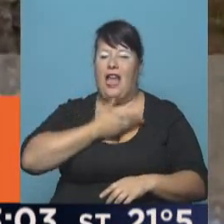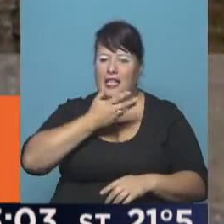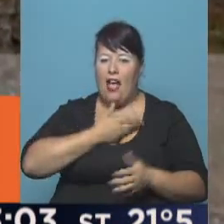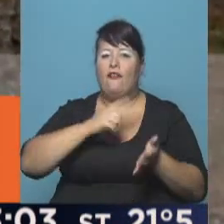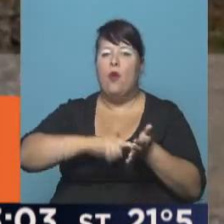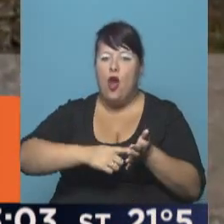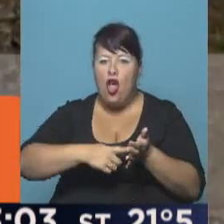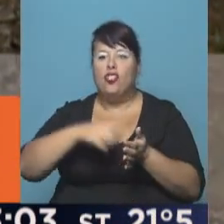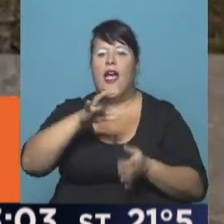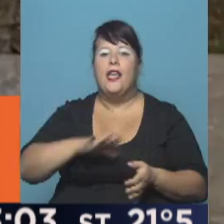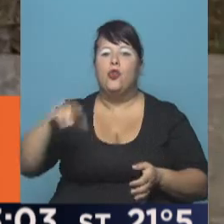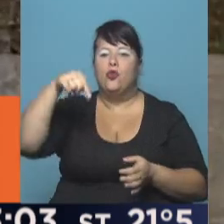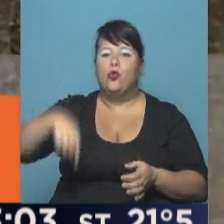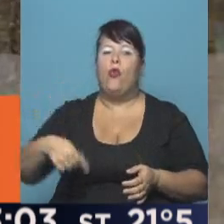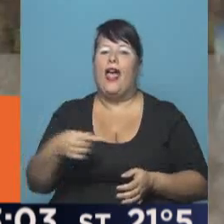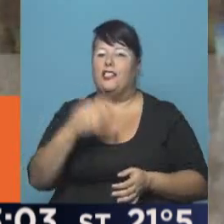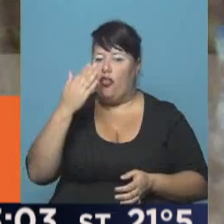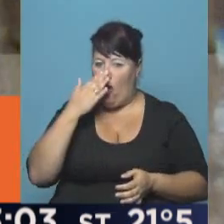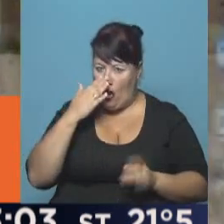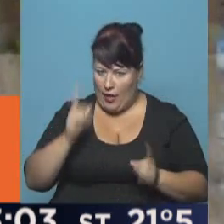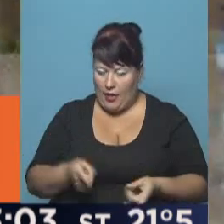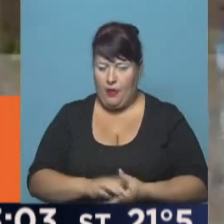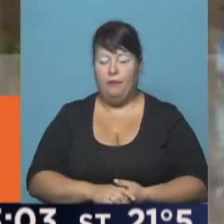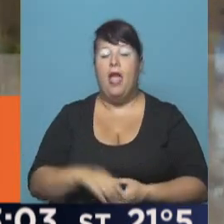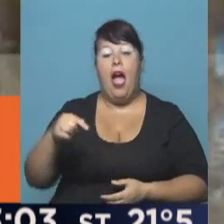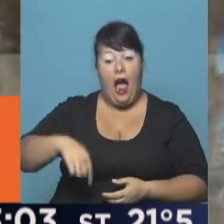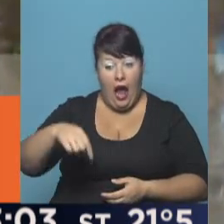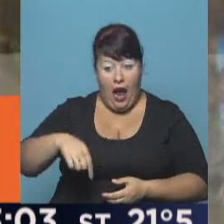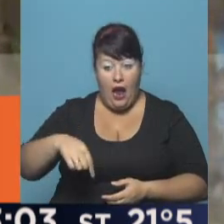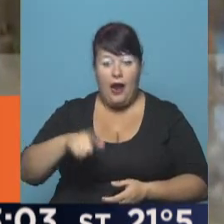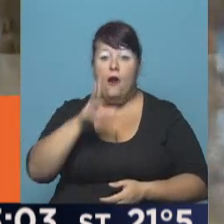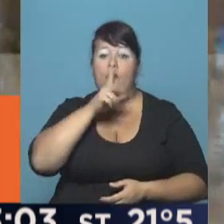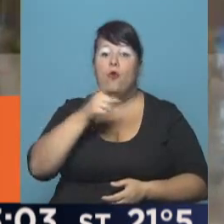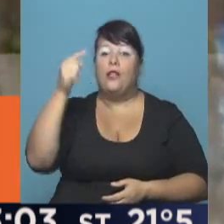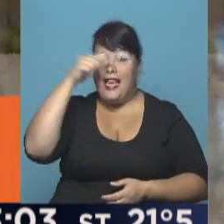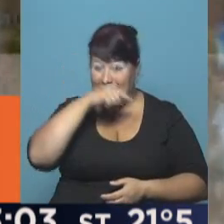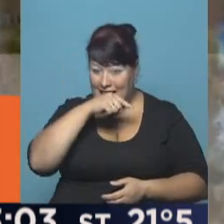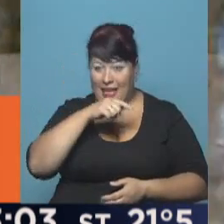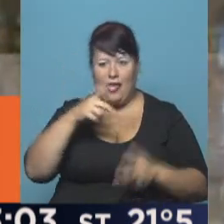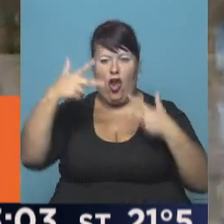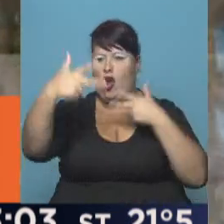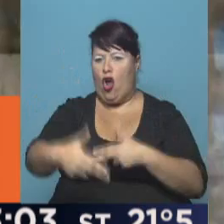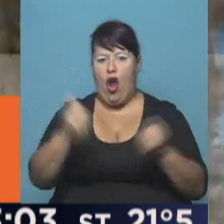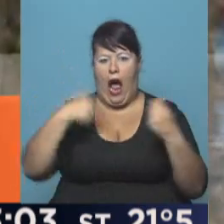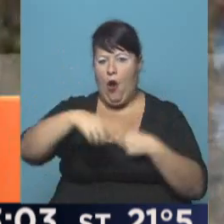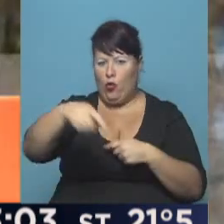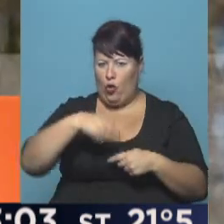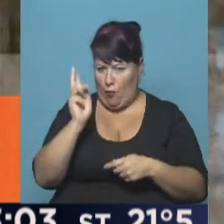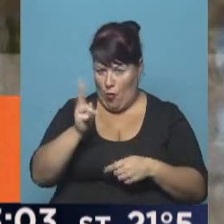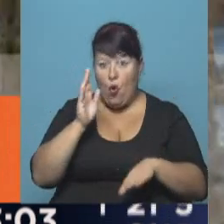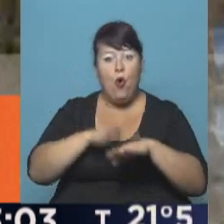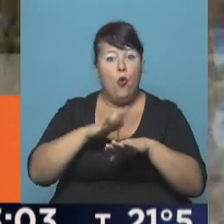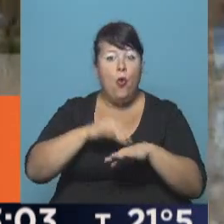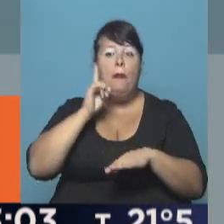Buenos Aires y la región sudeste de Córdoba. Actualmente, la Ruta 7 se encuentra cortada al tránsito debido